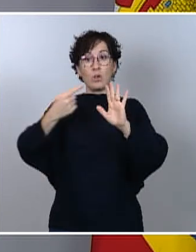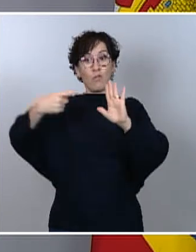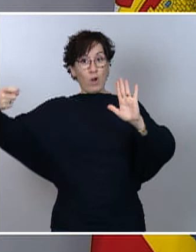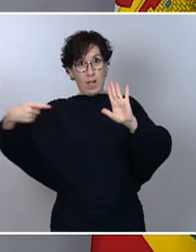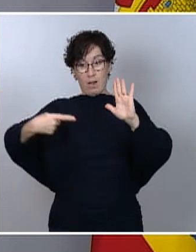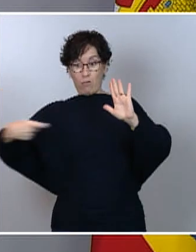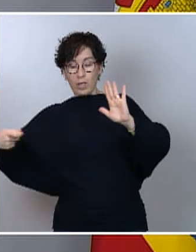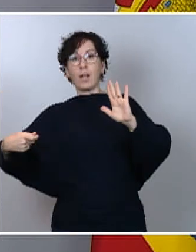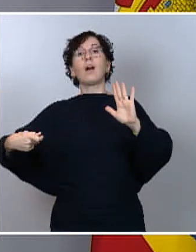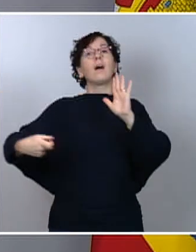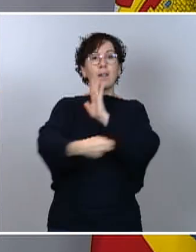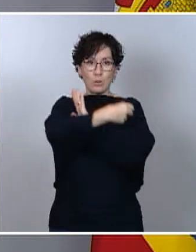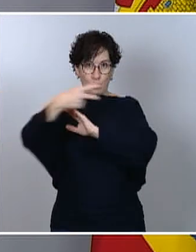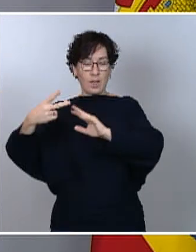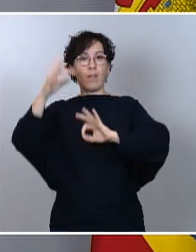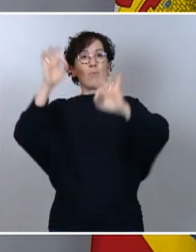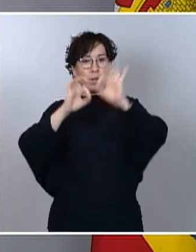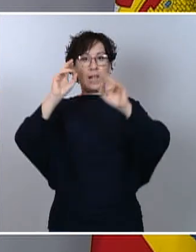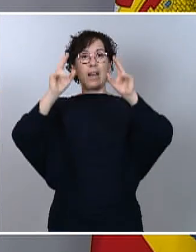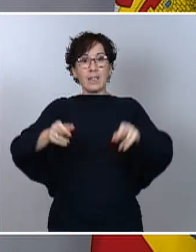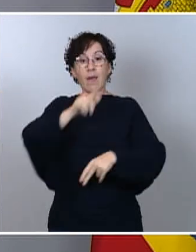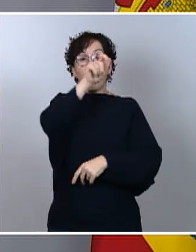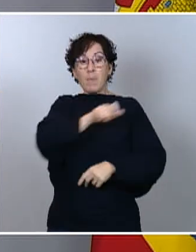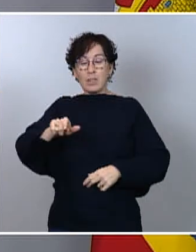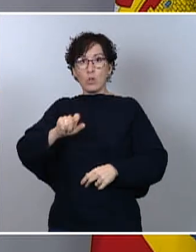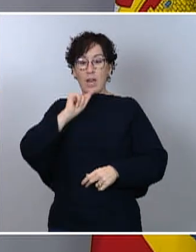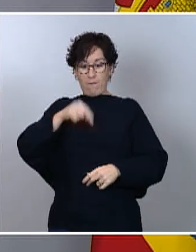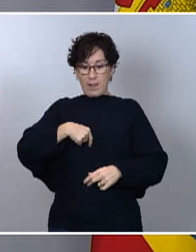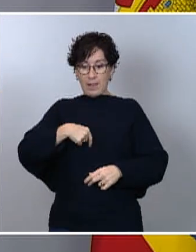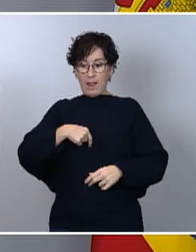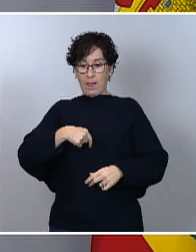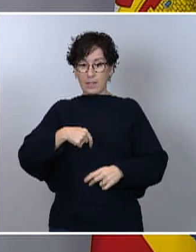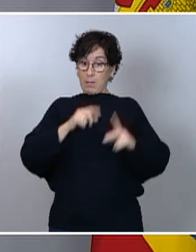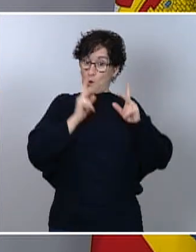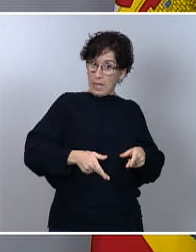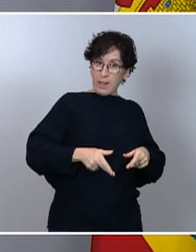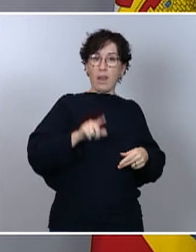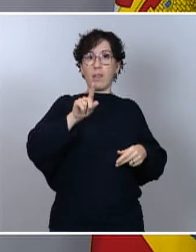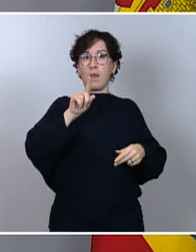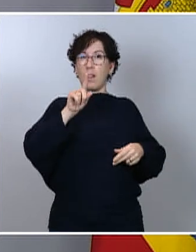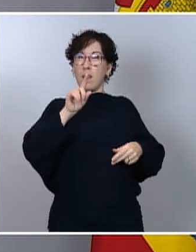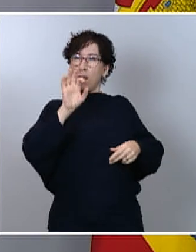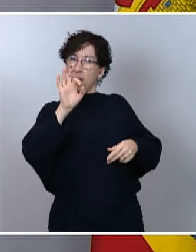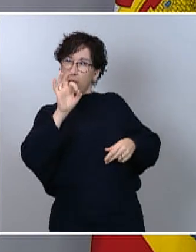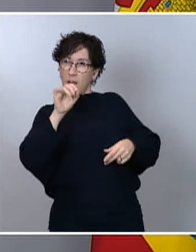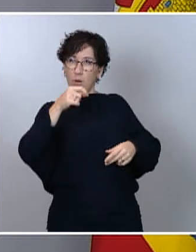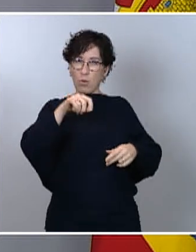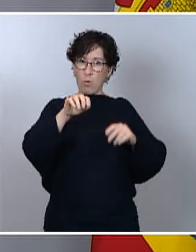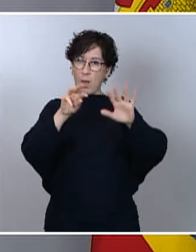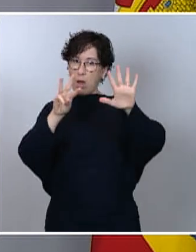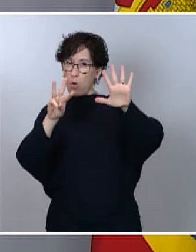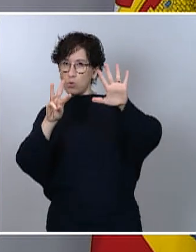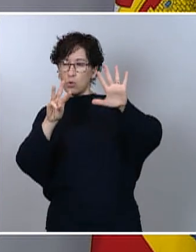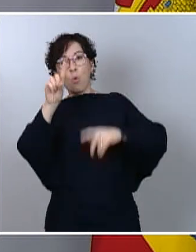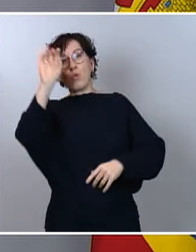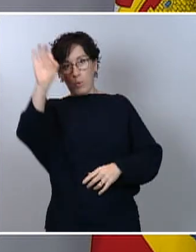letalidad en las personas infectadas que rondan el 1%. Es de 0,8 cuando consideramos solamente las